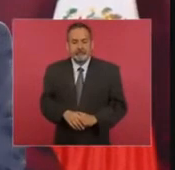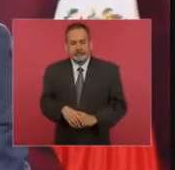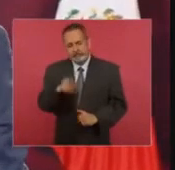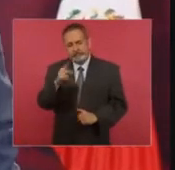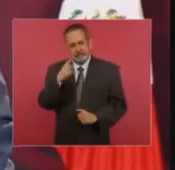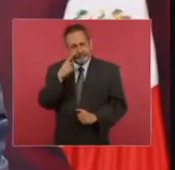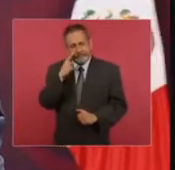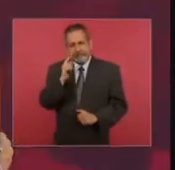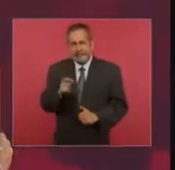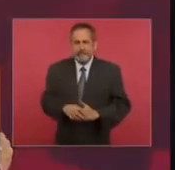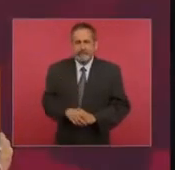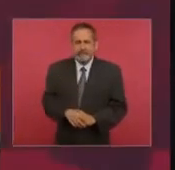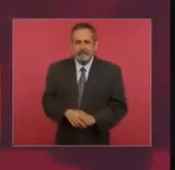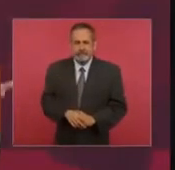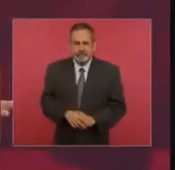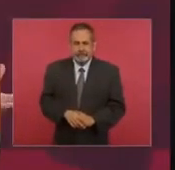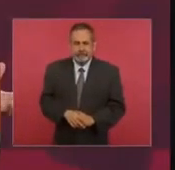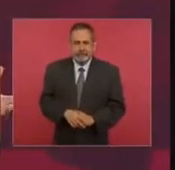pero fíjense